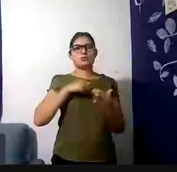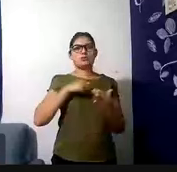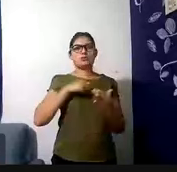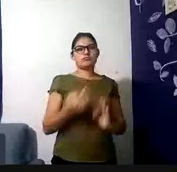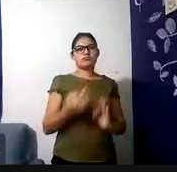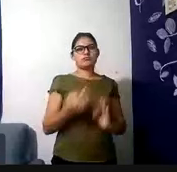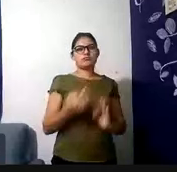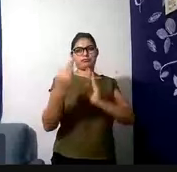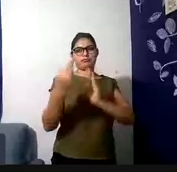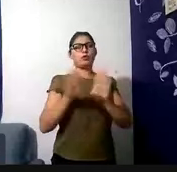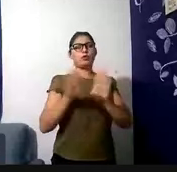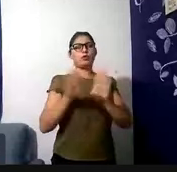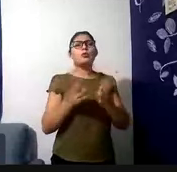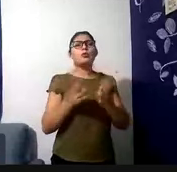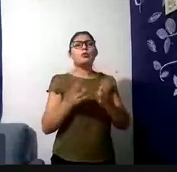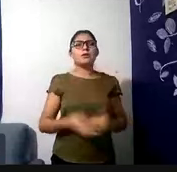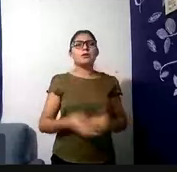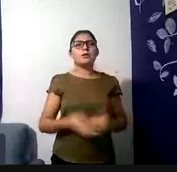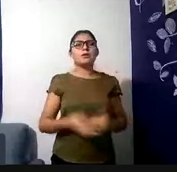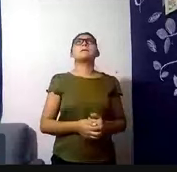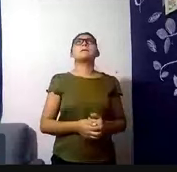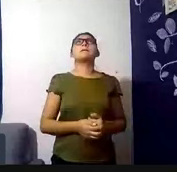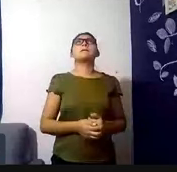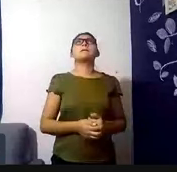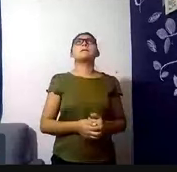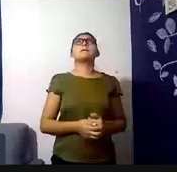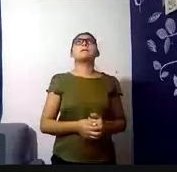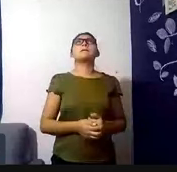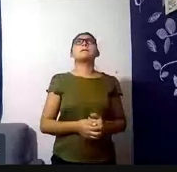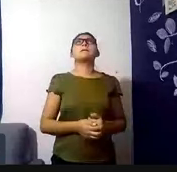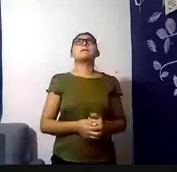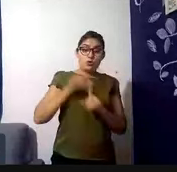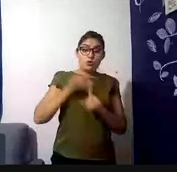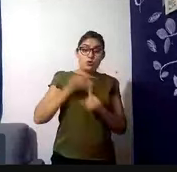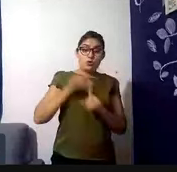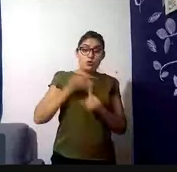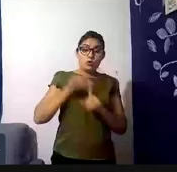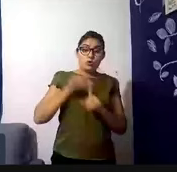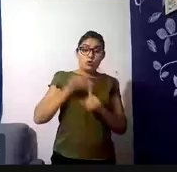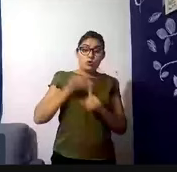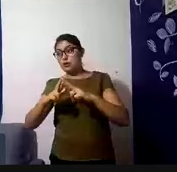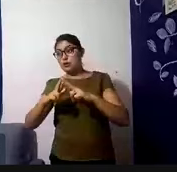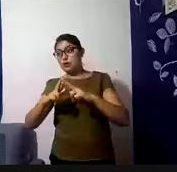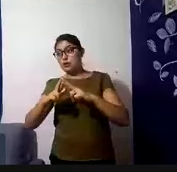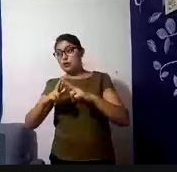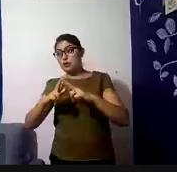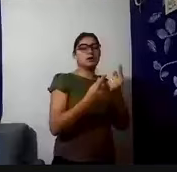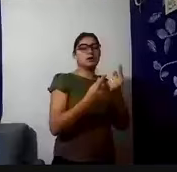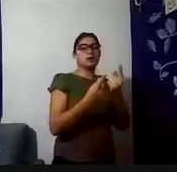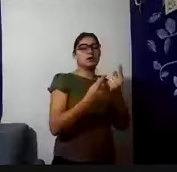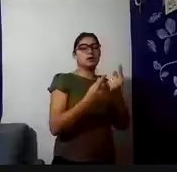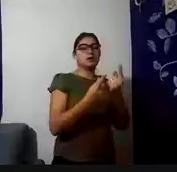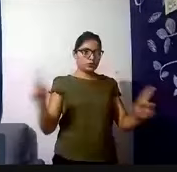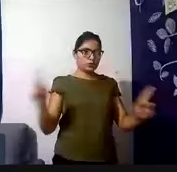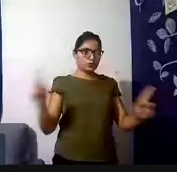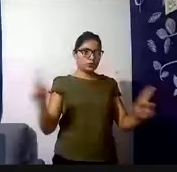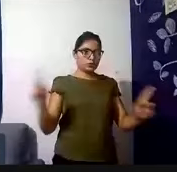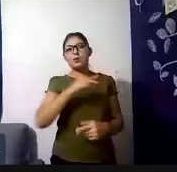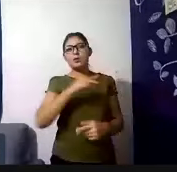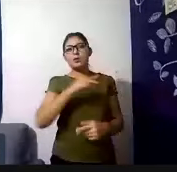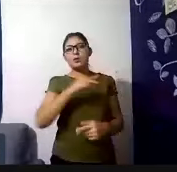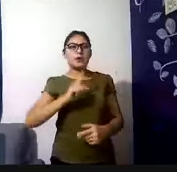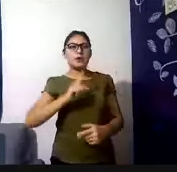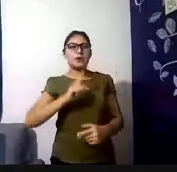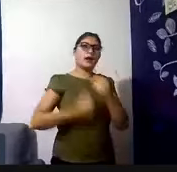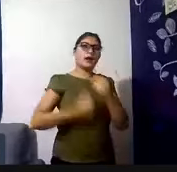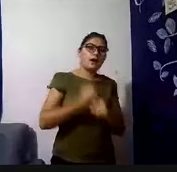no distingue religión, raza, posición social, estructura física ni edad. casa atacada más temprana edad y ningún sector de la sociedad está libre